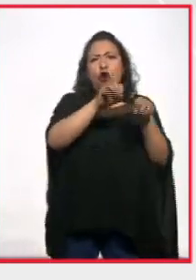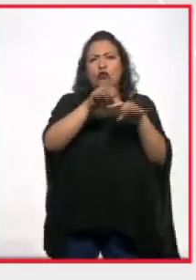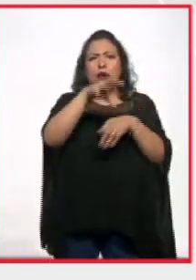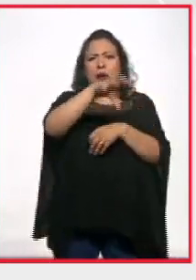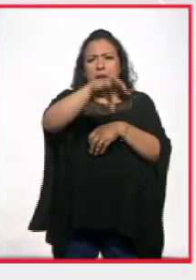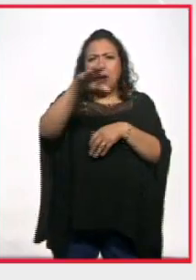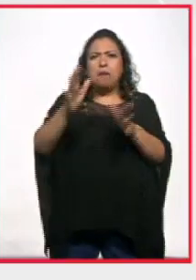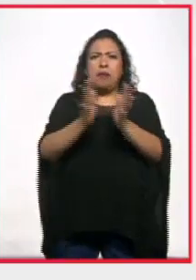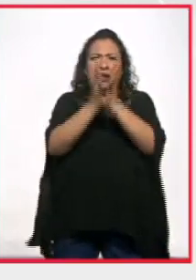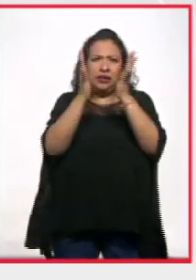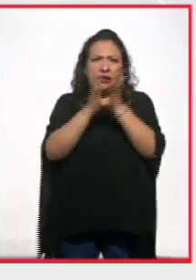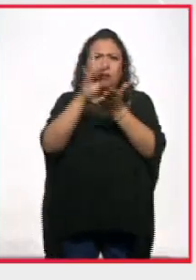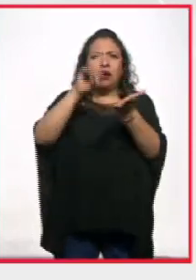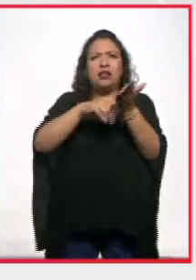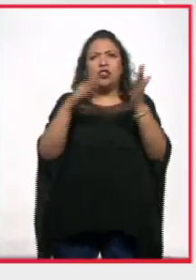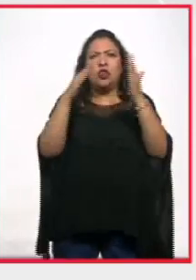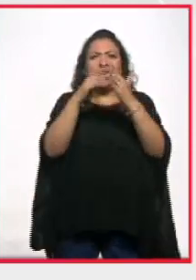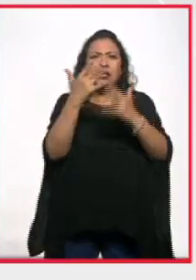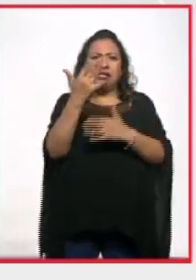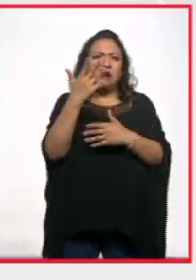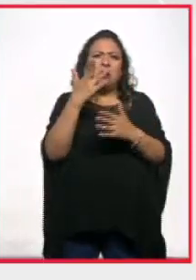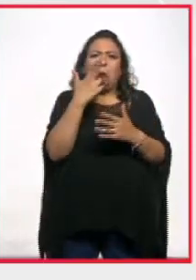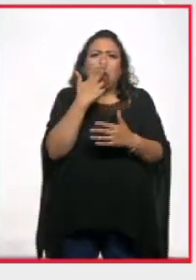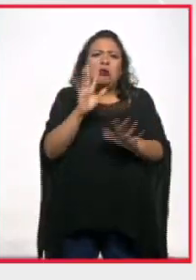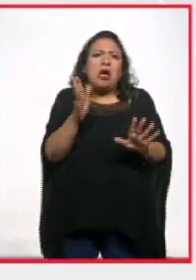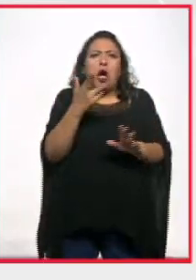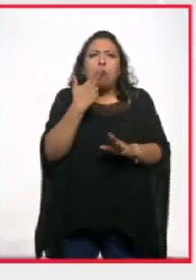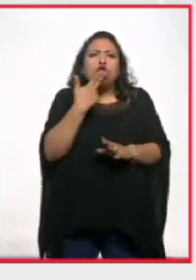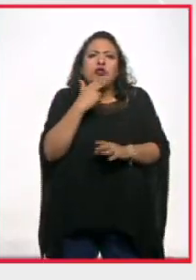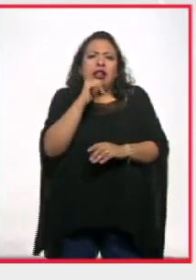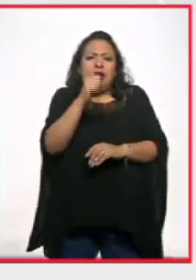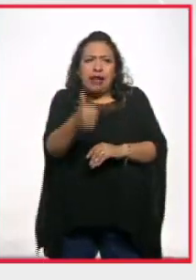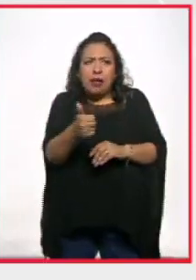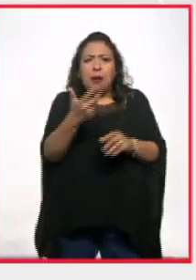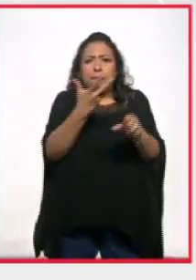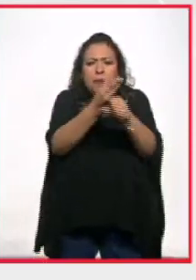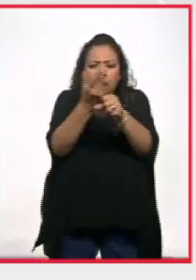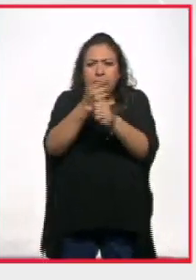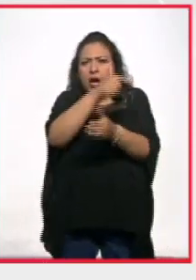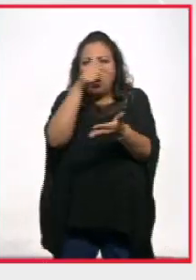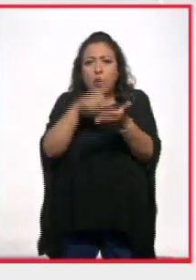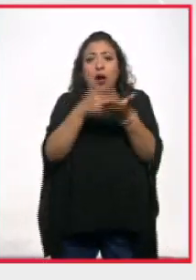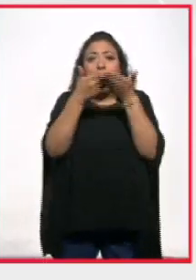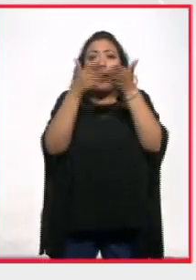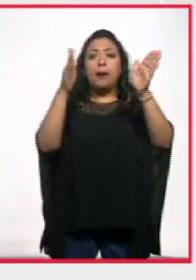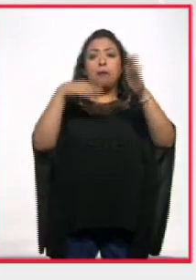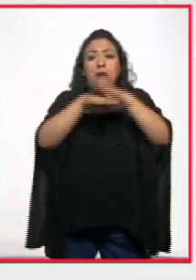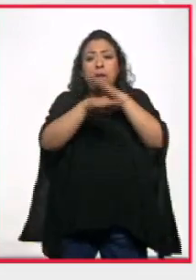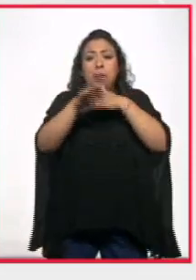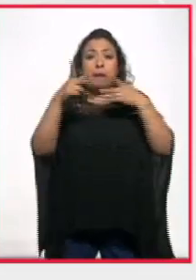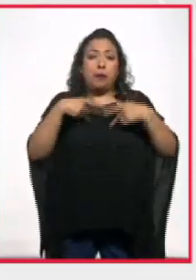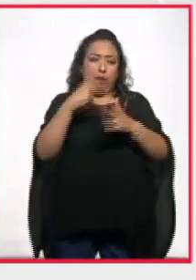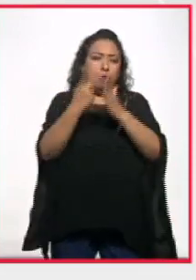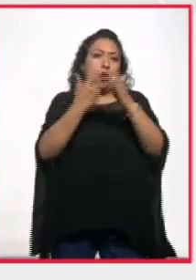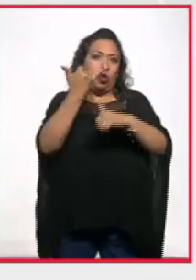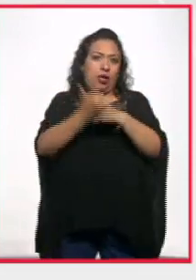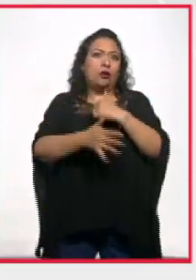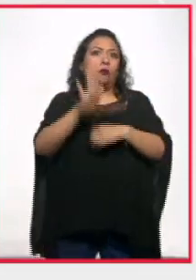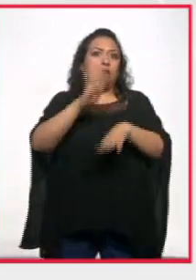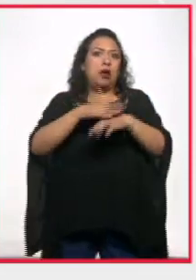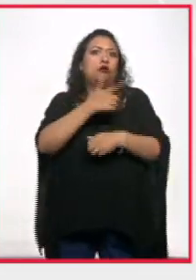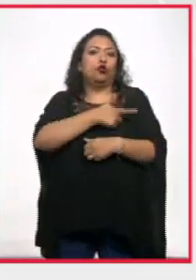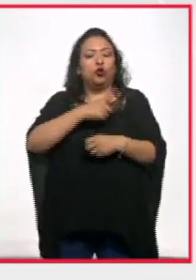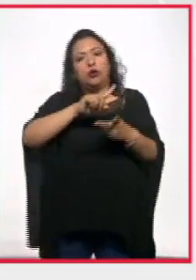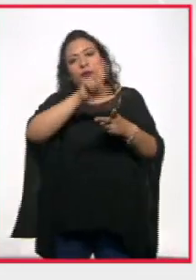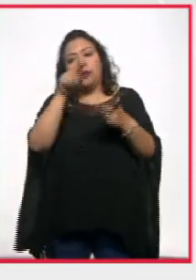en una casa de los 50 que está en desuso. Cada quien interviene en uno de los espacios y se abre al público. Es uno de los proyectos que más gustan.